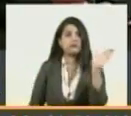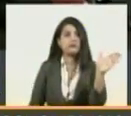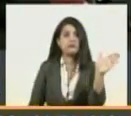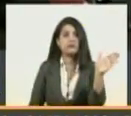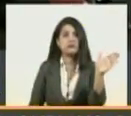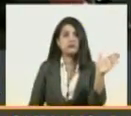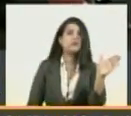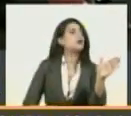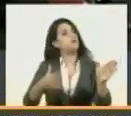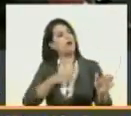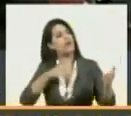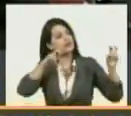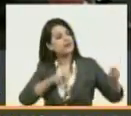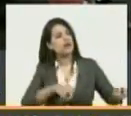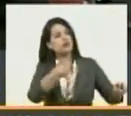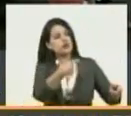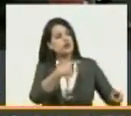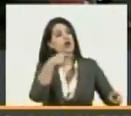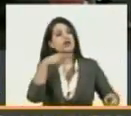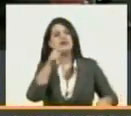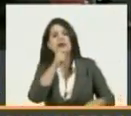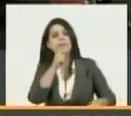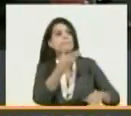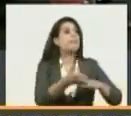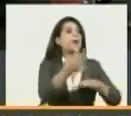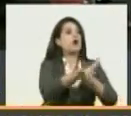Vamos a debatir sobre el narcotráfico.